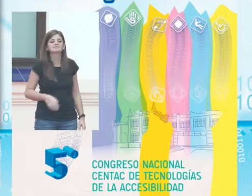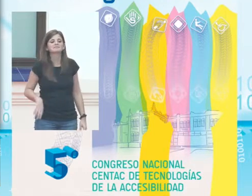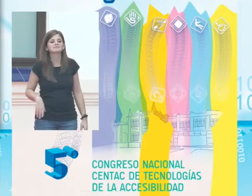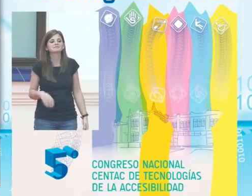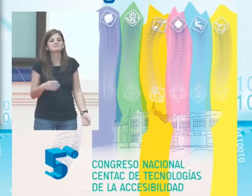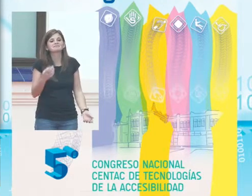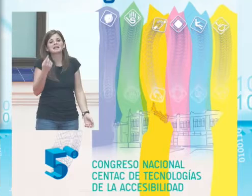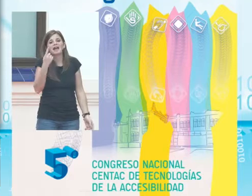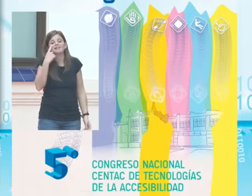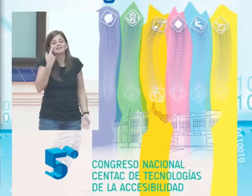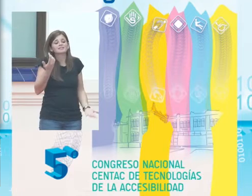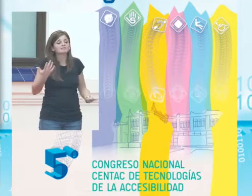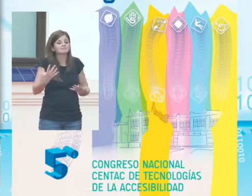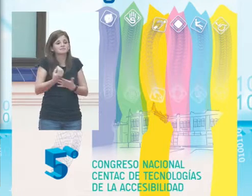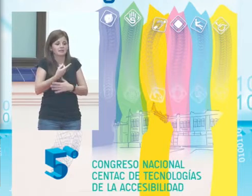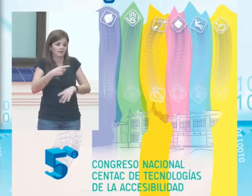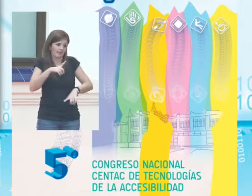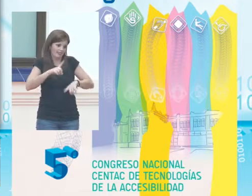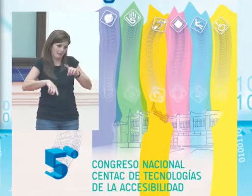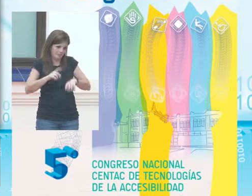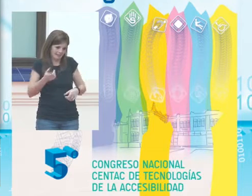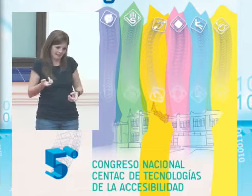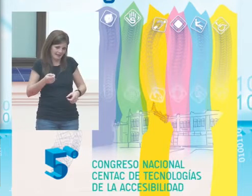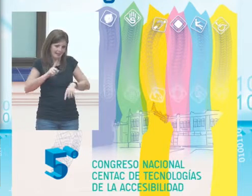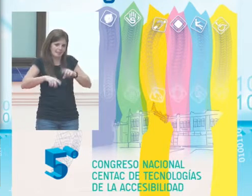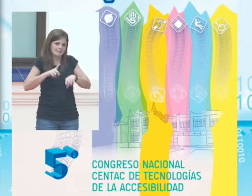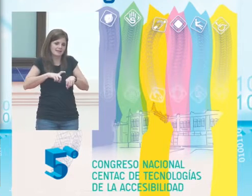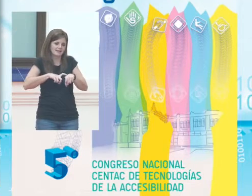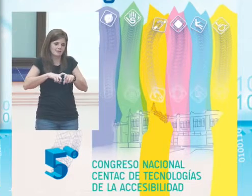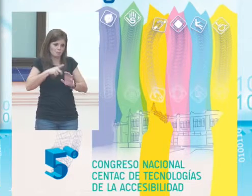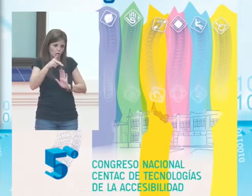A ver, todo depende muchísimo del tipo de norma.